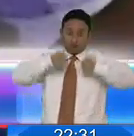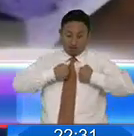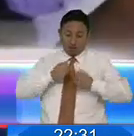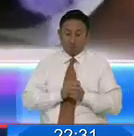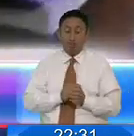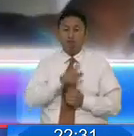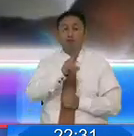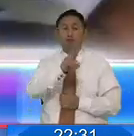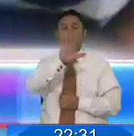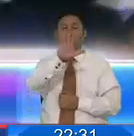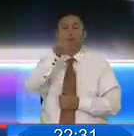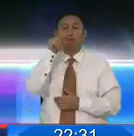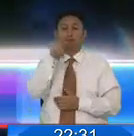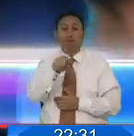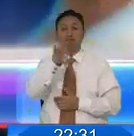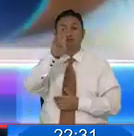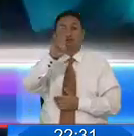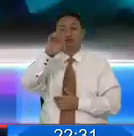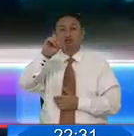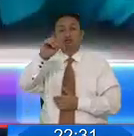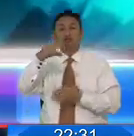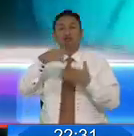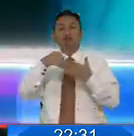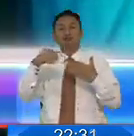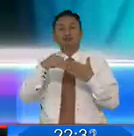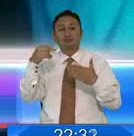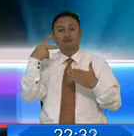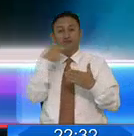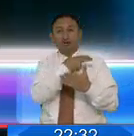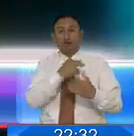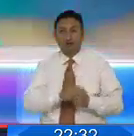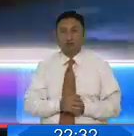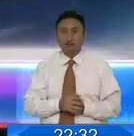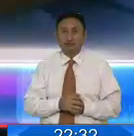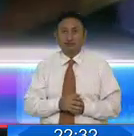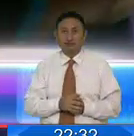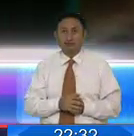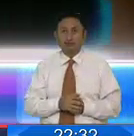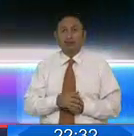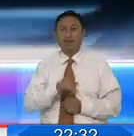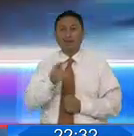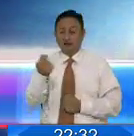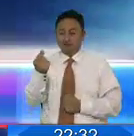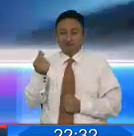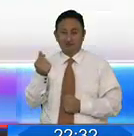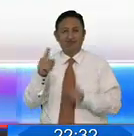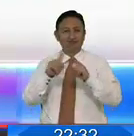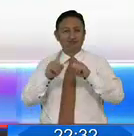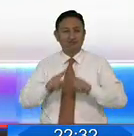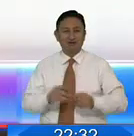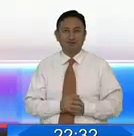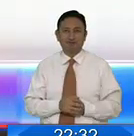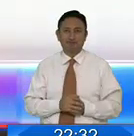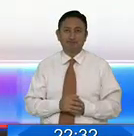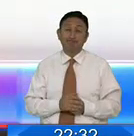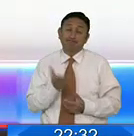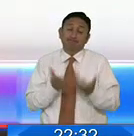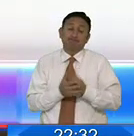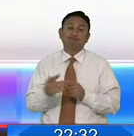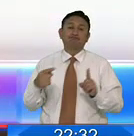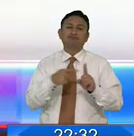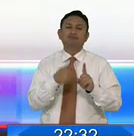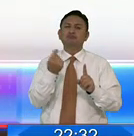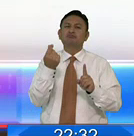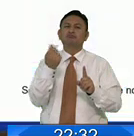780 dólares falsos en 749 billetes de diferente denominación aparentemente el dinero adulterado